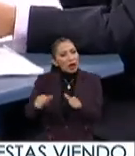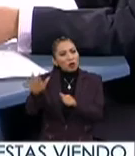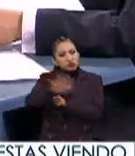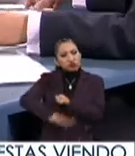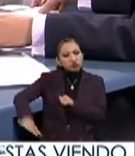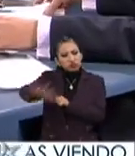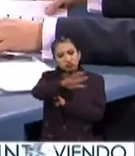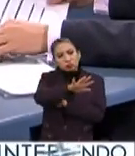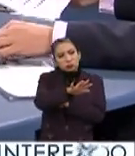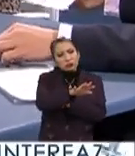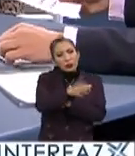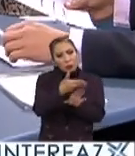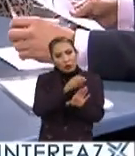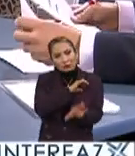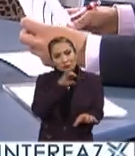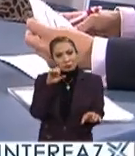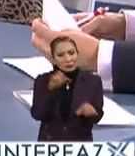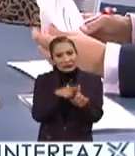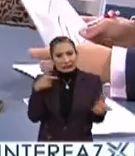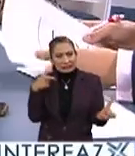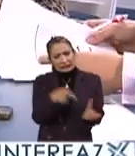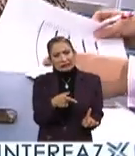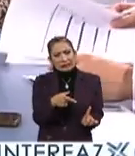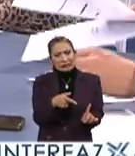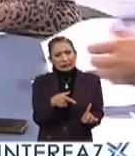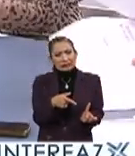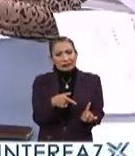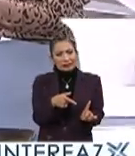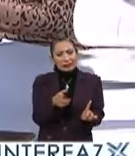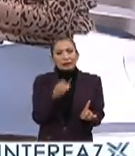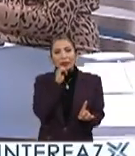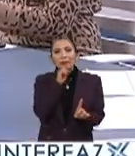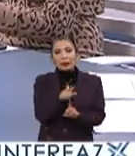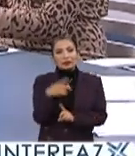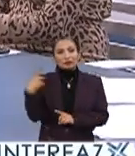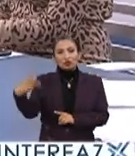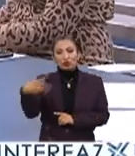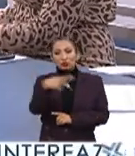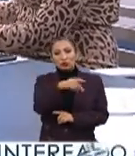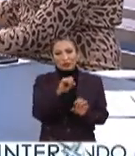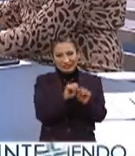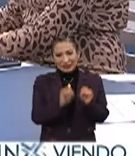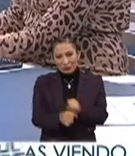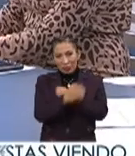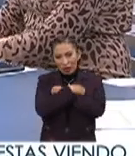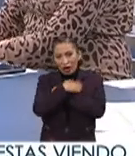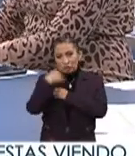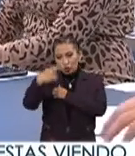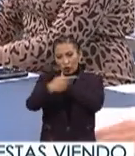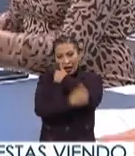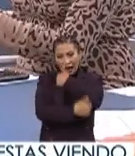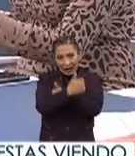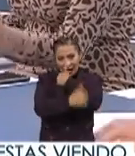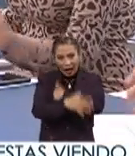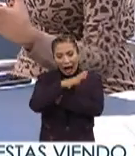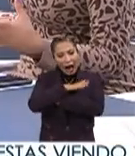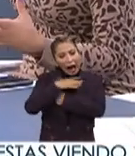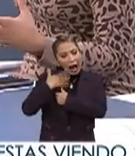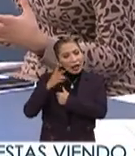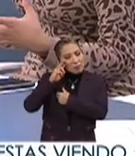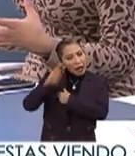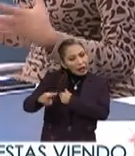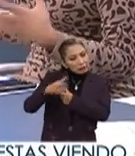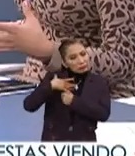una población muy específica y además dentro de su sistema educativo y de sus carreras